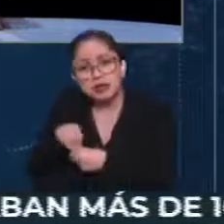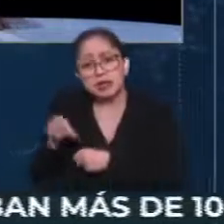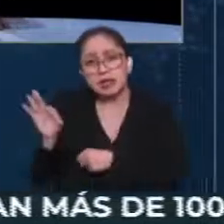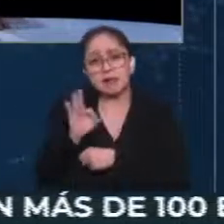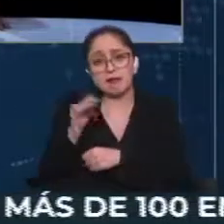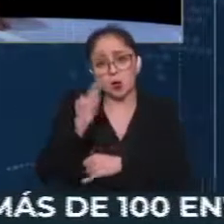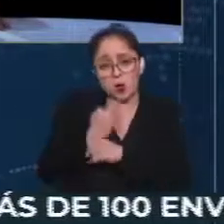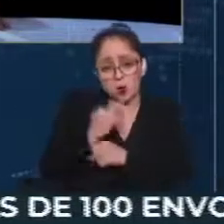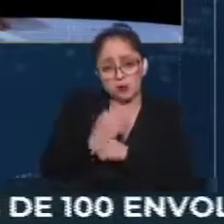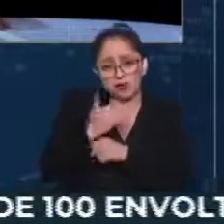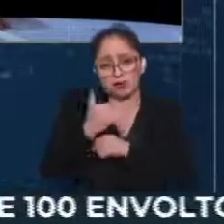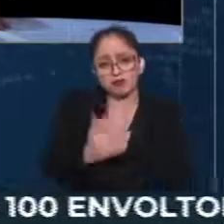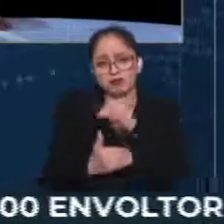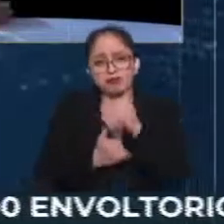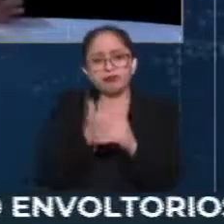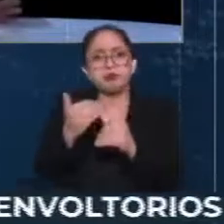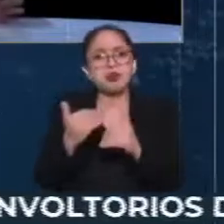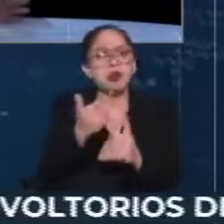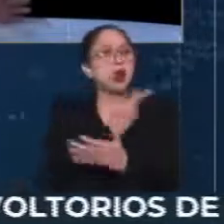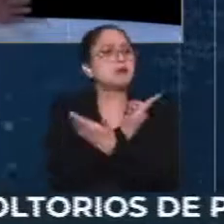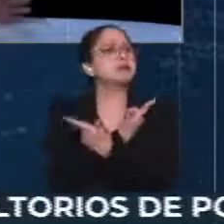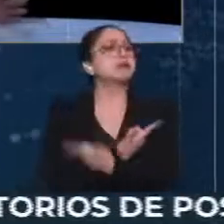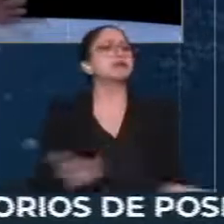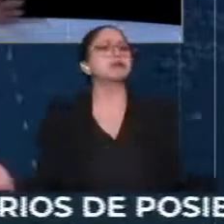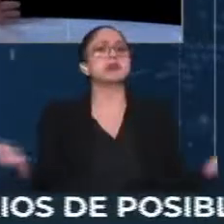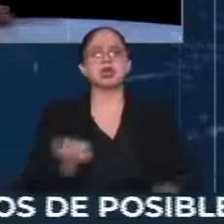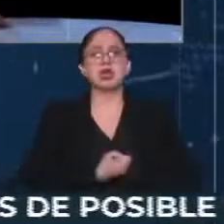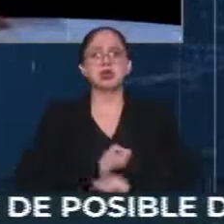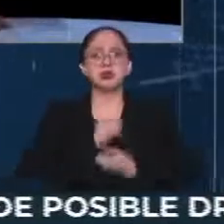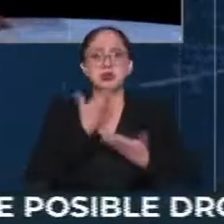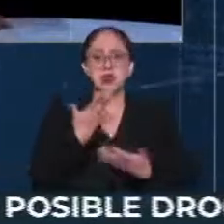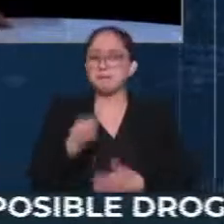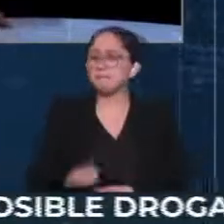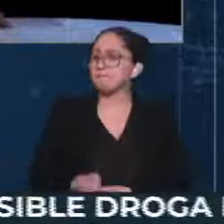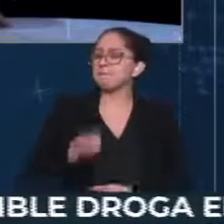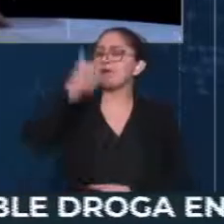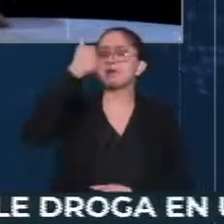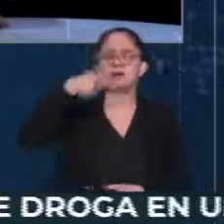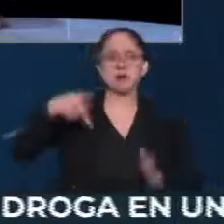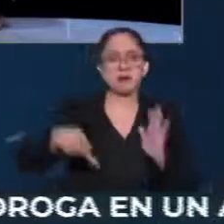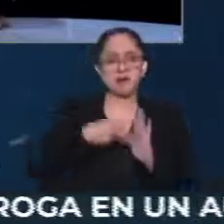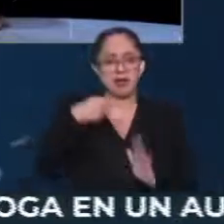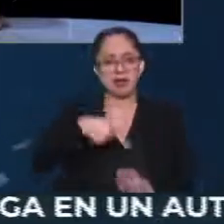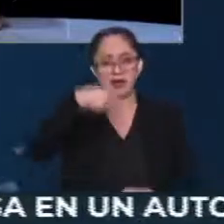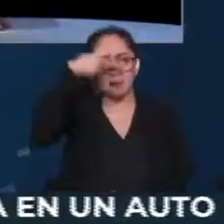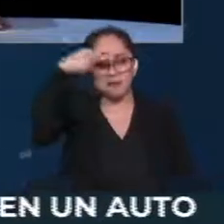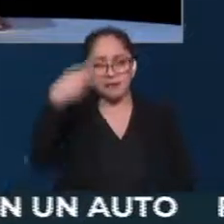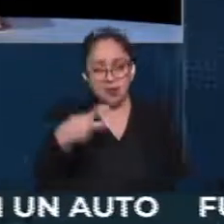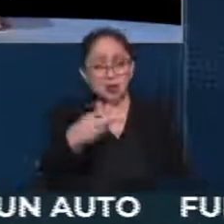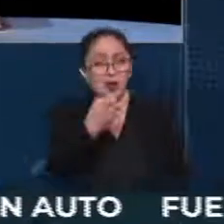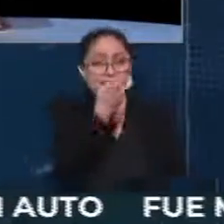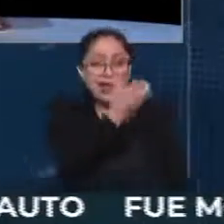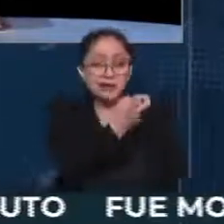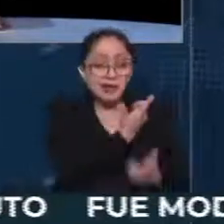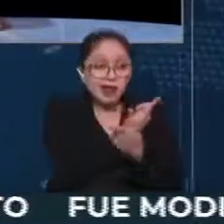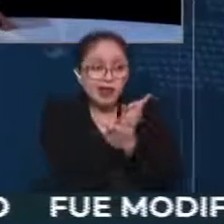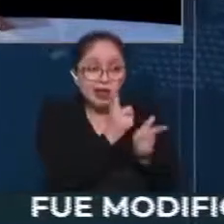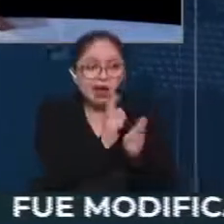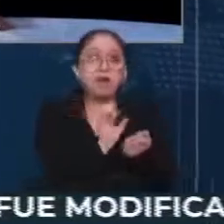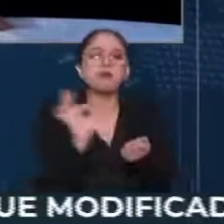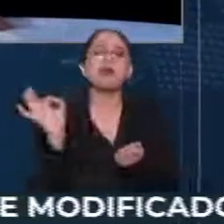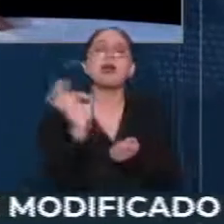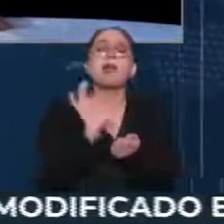a través de una libertad de expresión pues inédita en nuestro país, y que pues a su vez propicia que